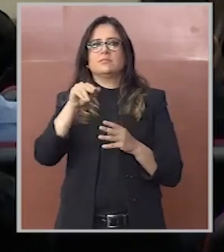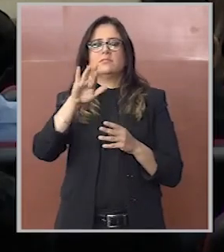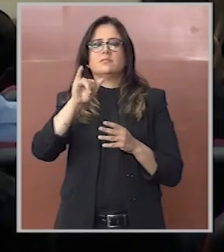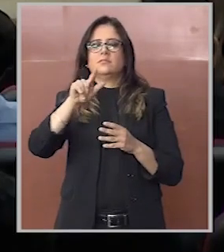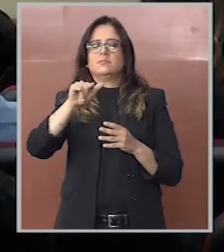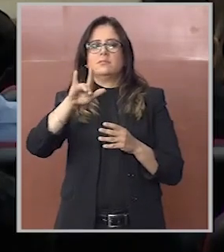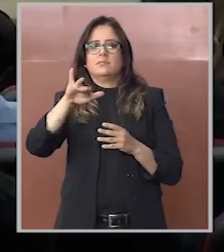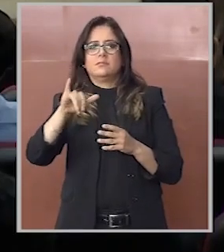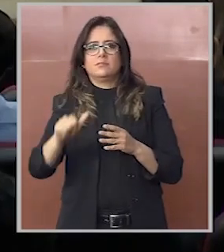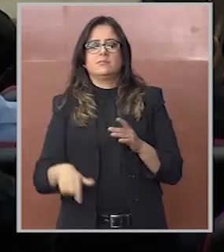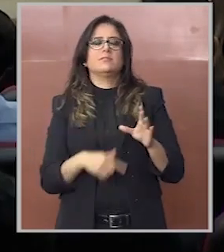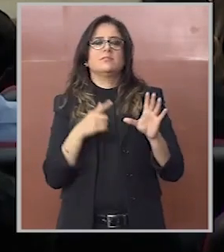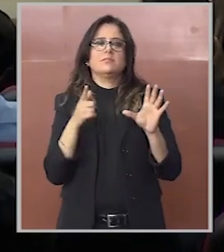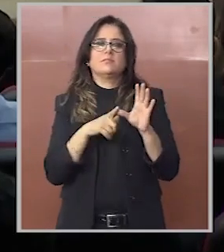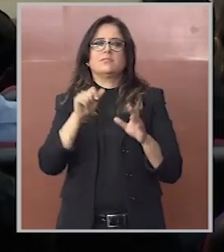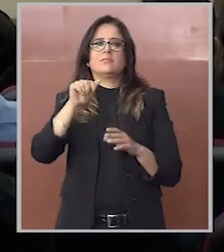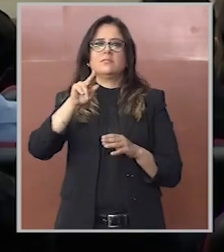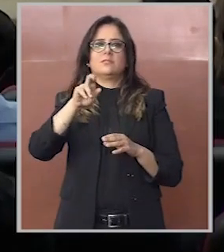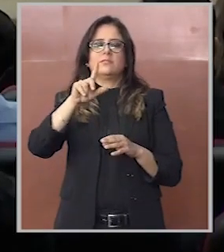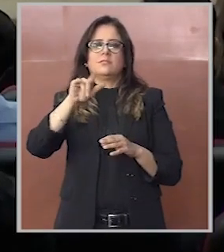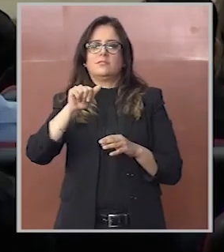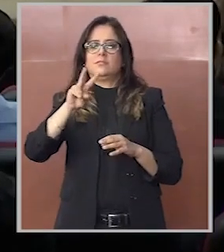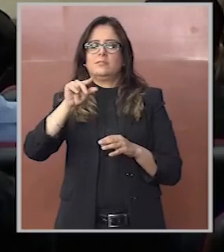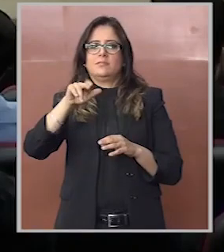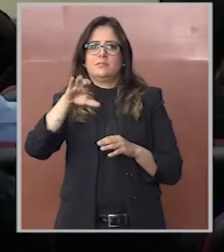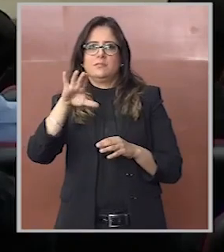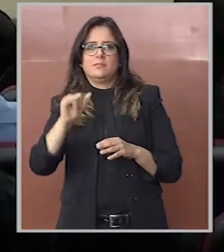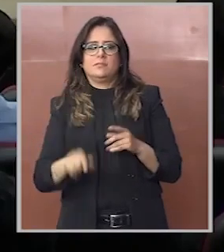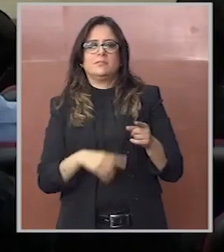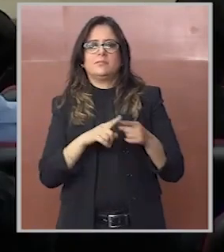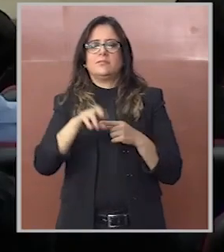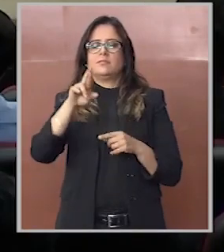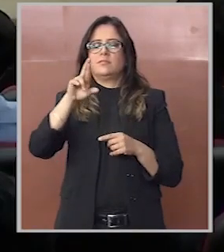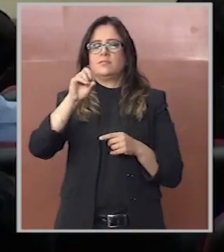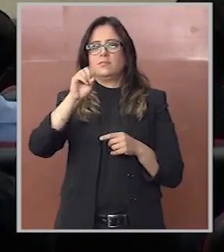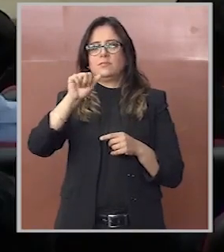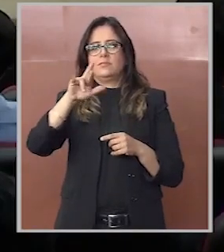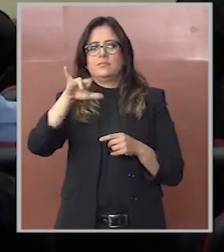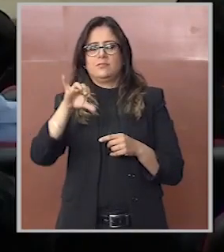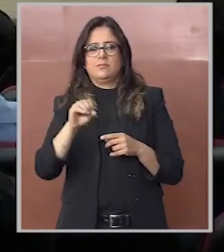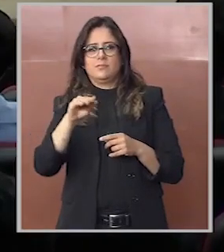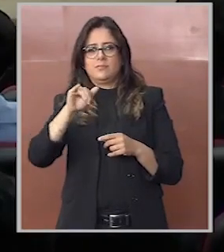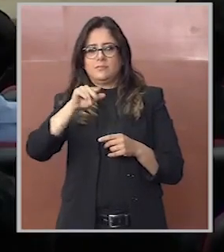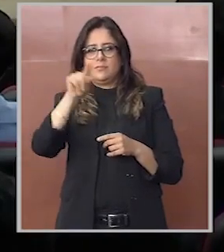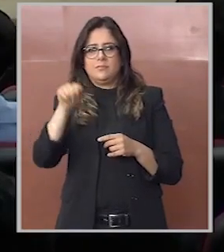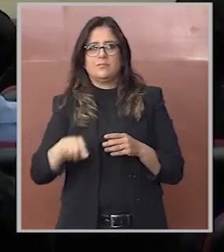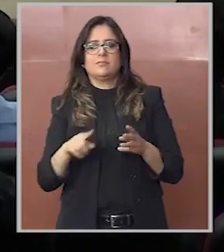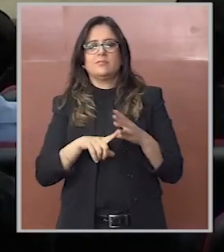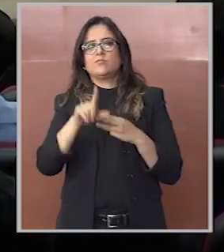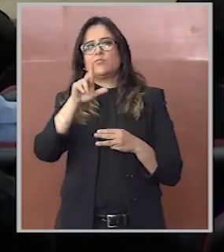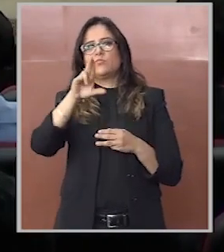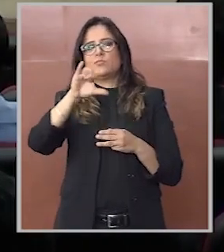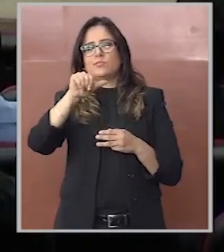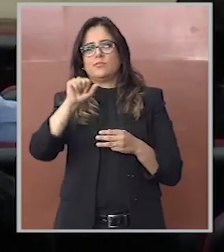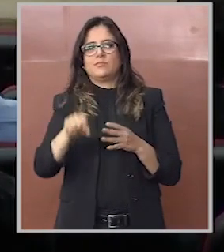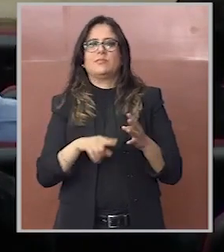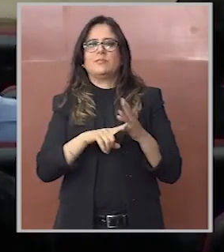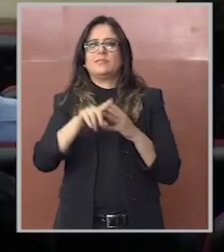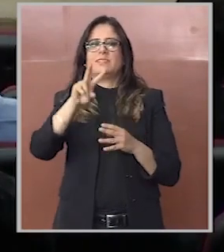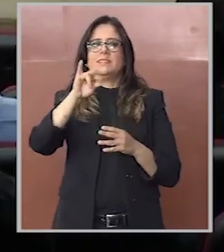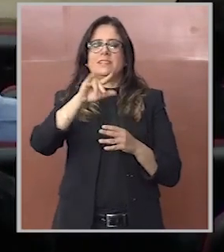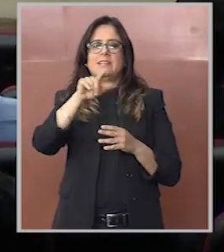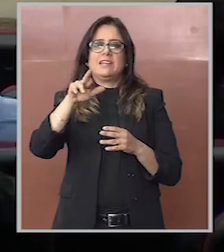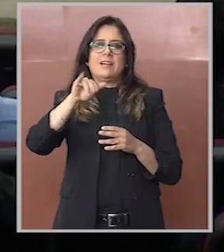Torres manriquez Cruz Alejandra Lucas Edilia de la cruz flores ramz gonzlez Florencia Girón Luna Guadalupe